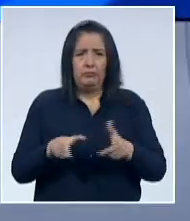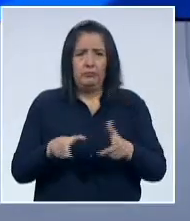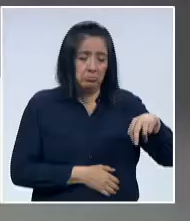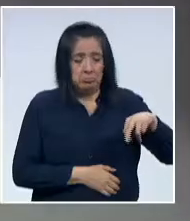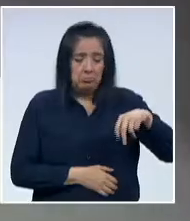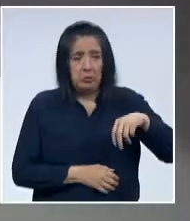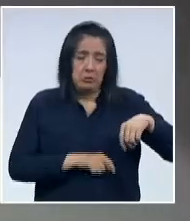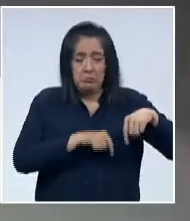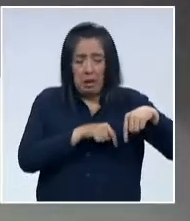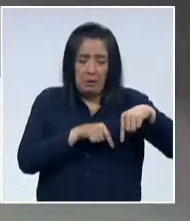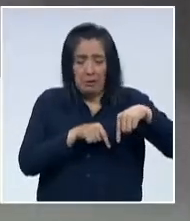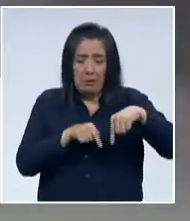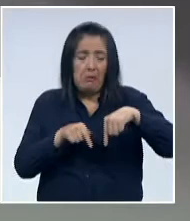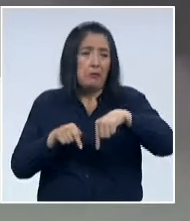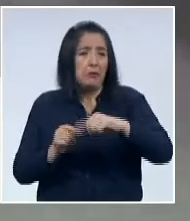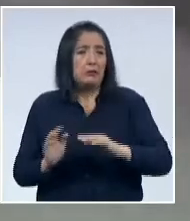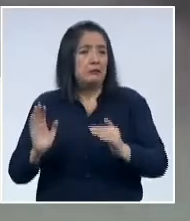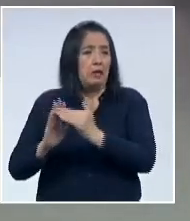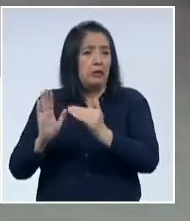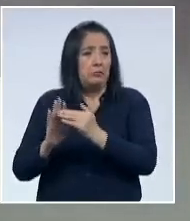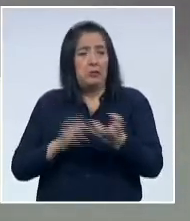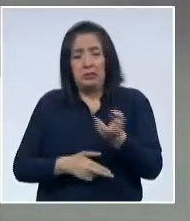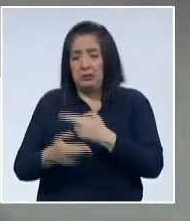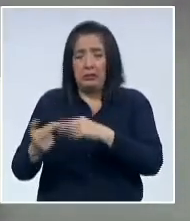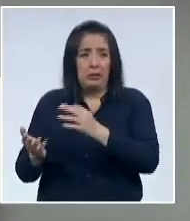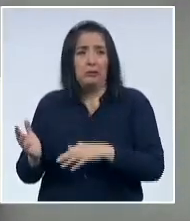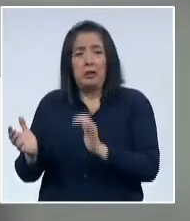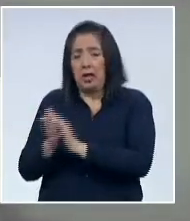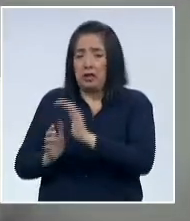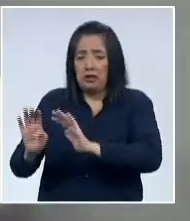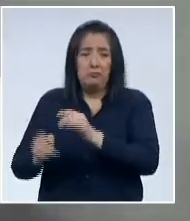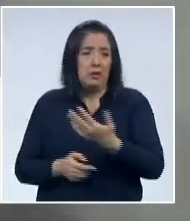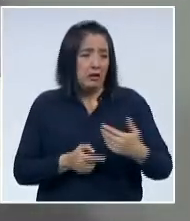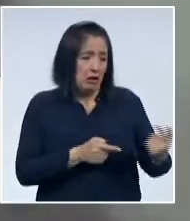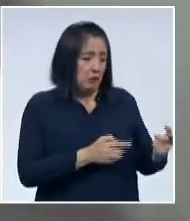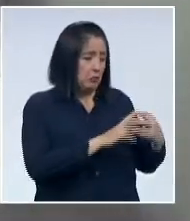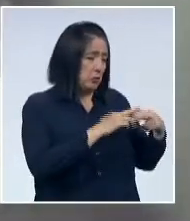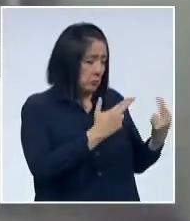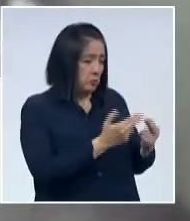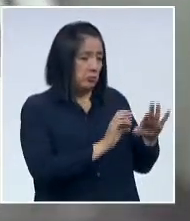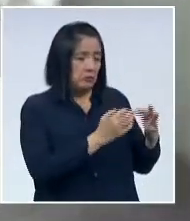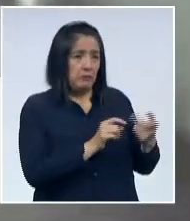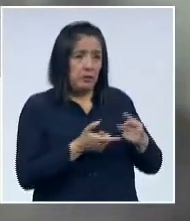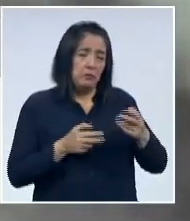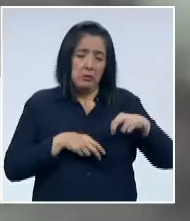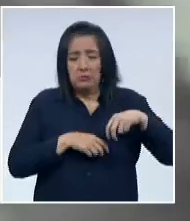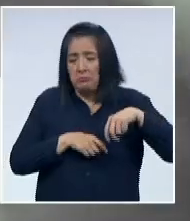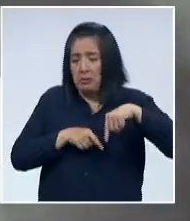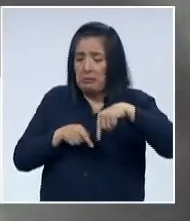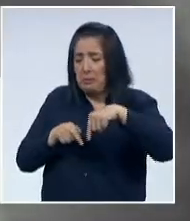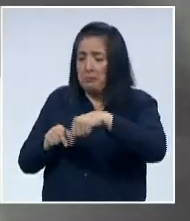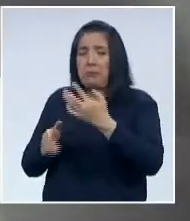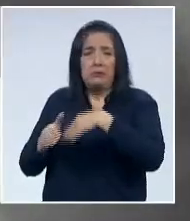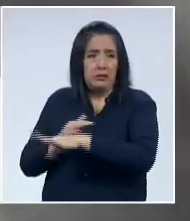Por su casa en Sunampe, Chincha, tras asistir a una reunión familiar. Cuando estaban por ingresar a su vivienda, un